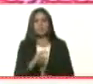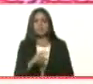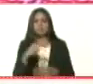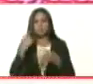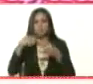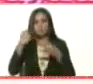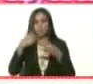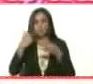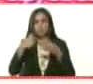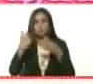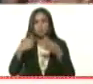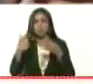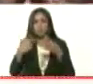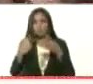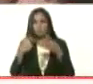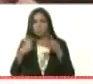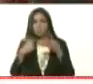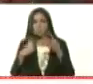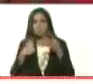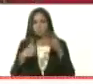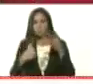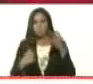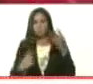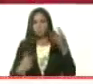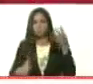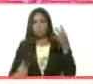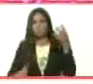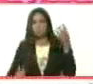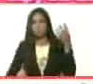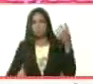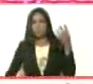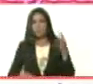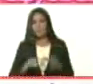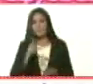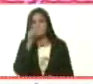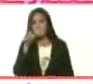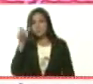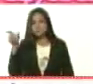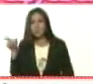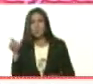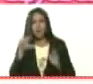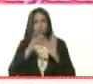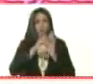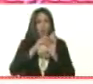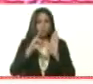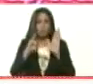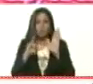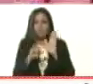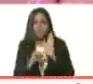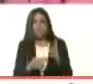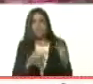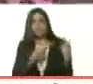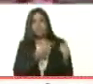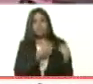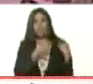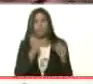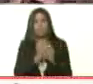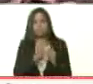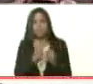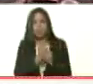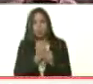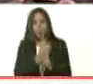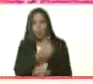Herrera, David Ocanto, Gregorio Alaya, Juan